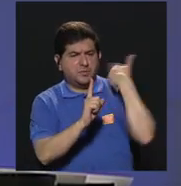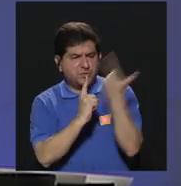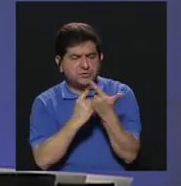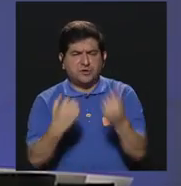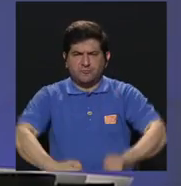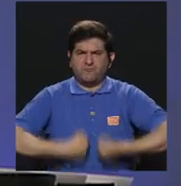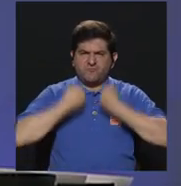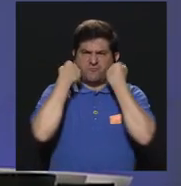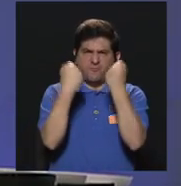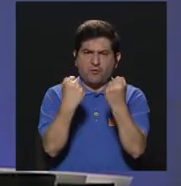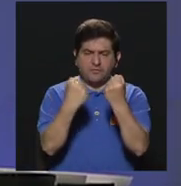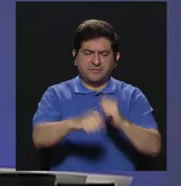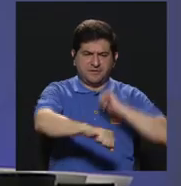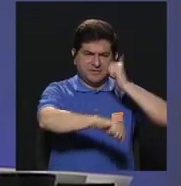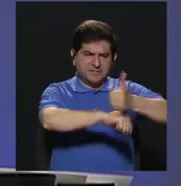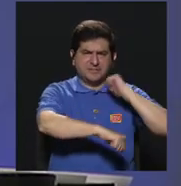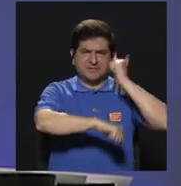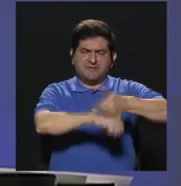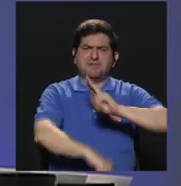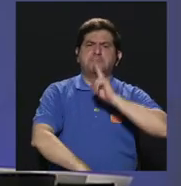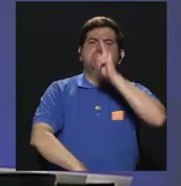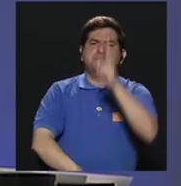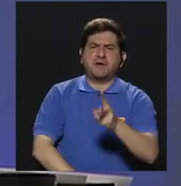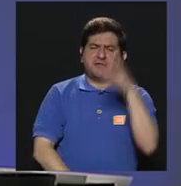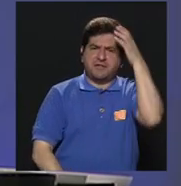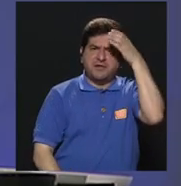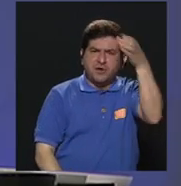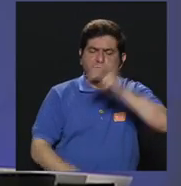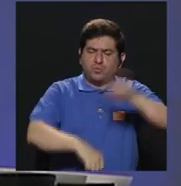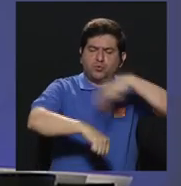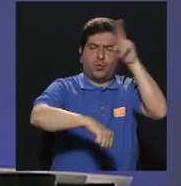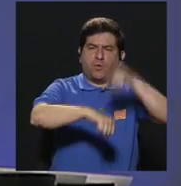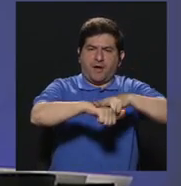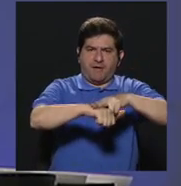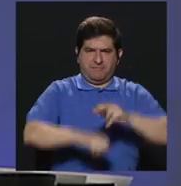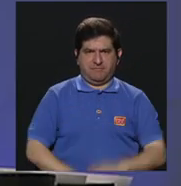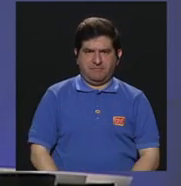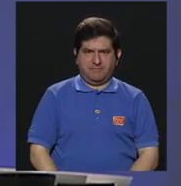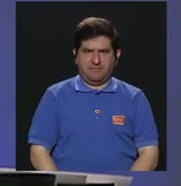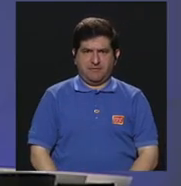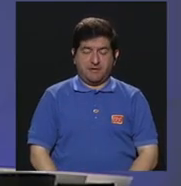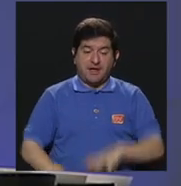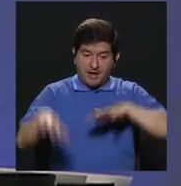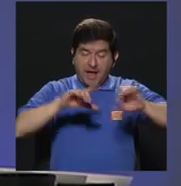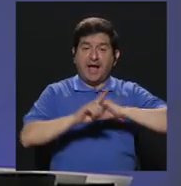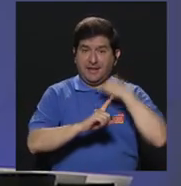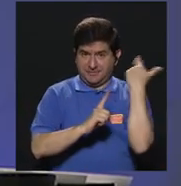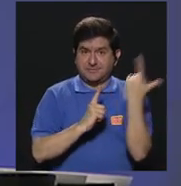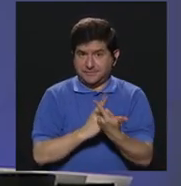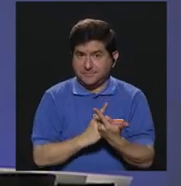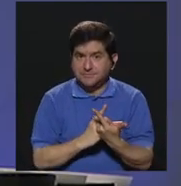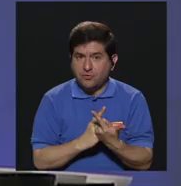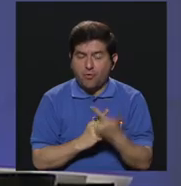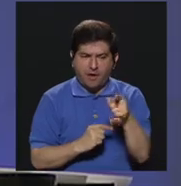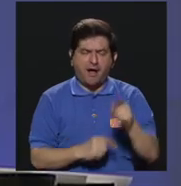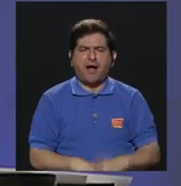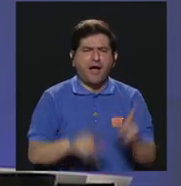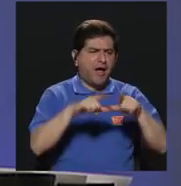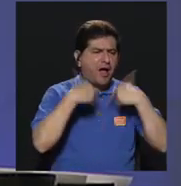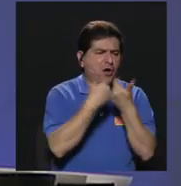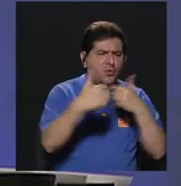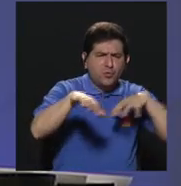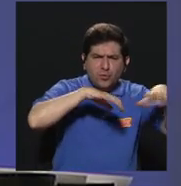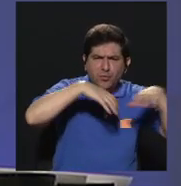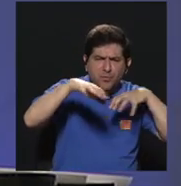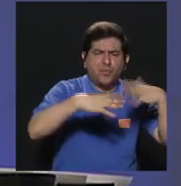al fortalecimiento y la creación de una auténtica cultura nacional. Ha sido la acción social aquel conjunto de